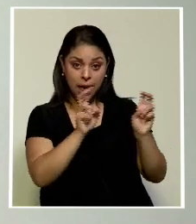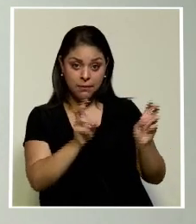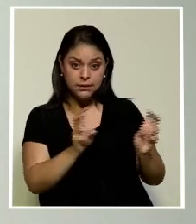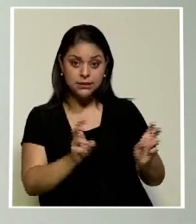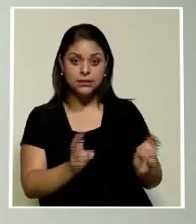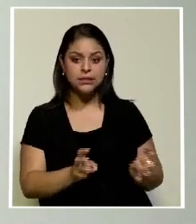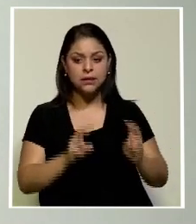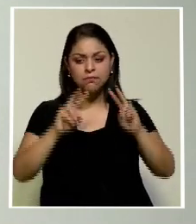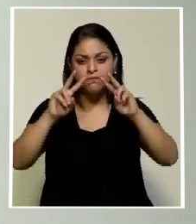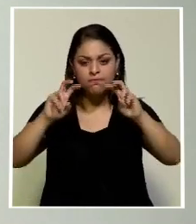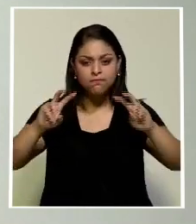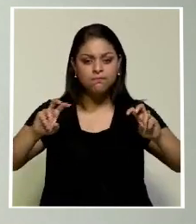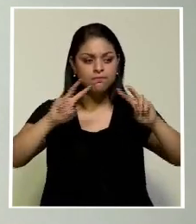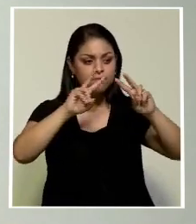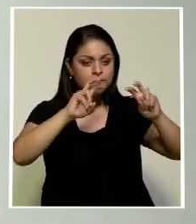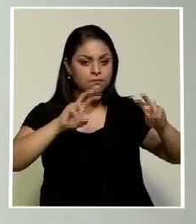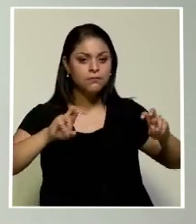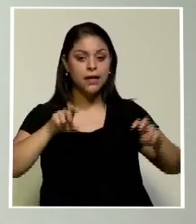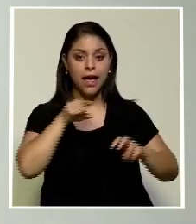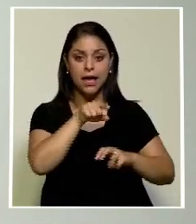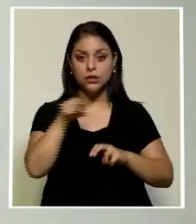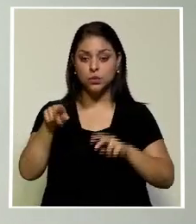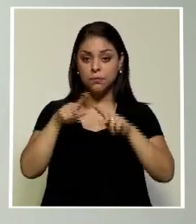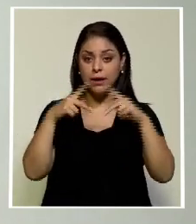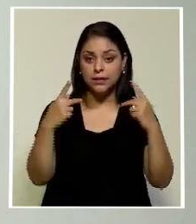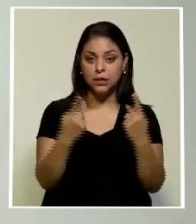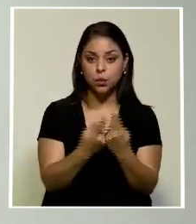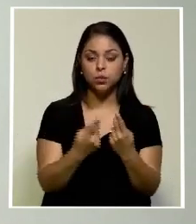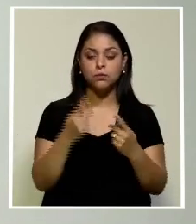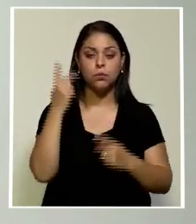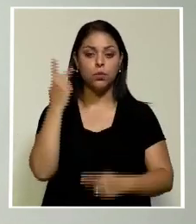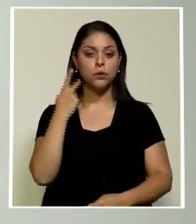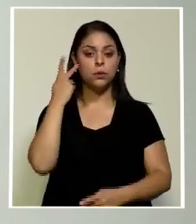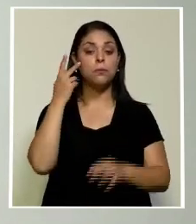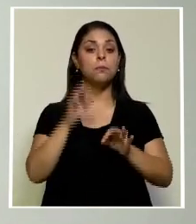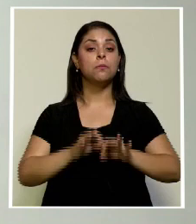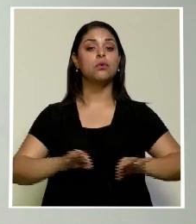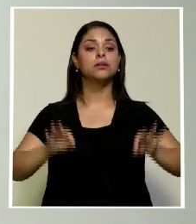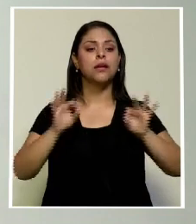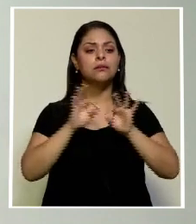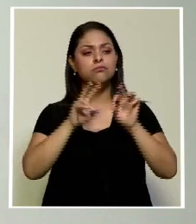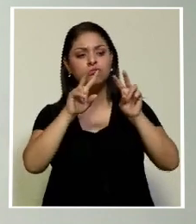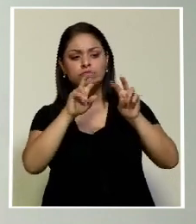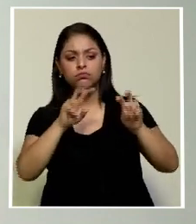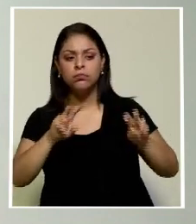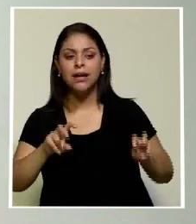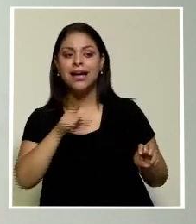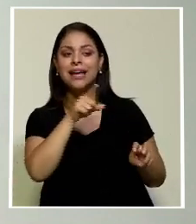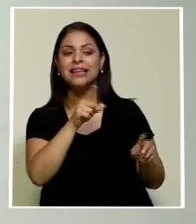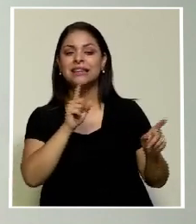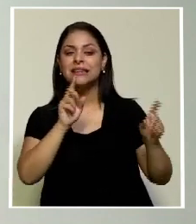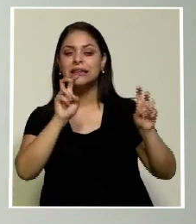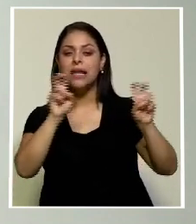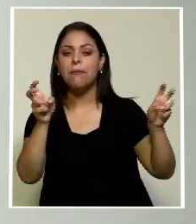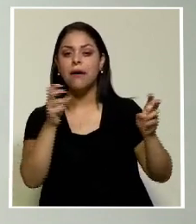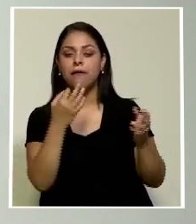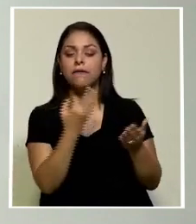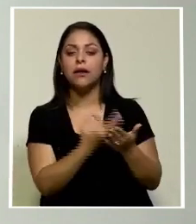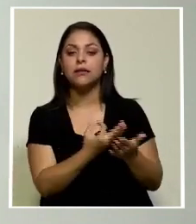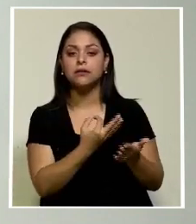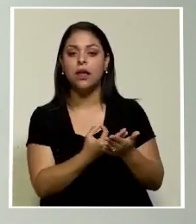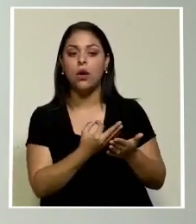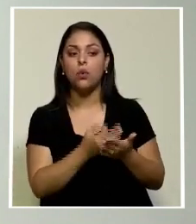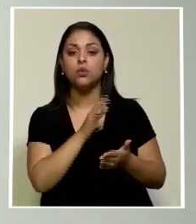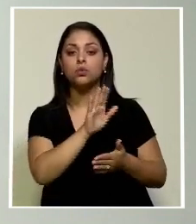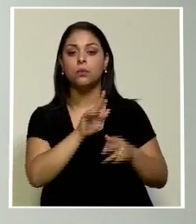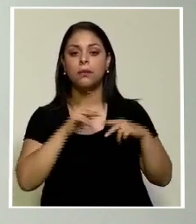investigaciones preliminares para estos casos específicos, es importante señalar que todos versan sobre la gestión económica financiera de los partidos